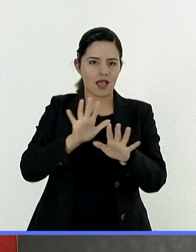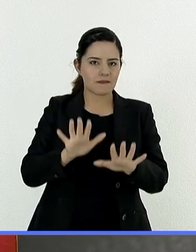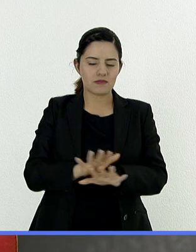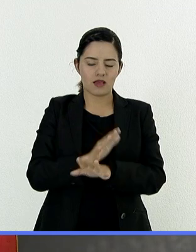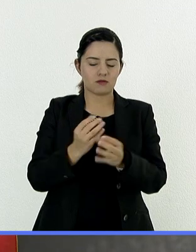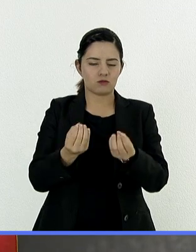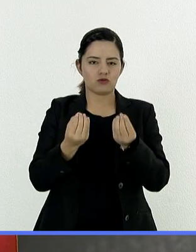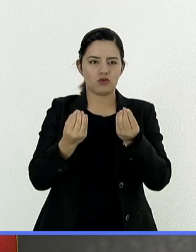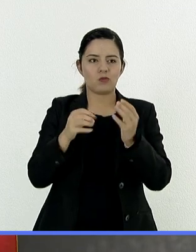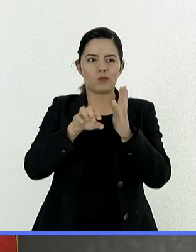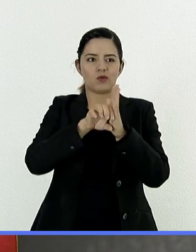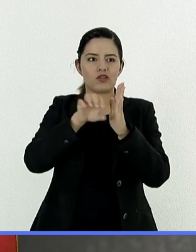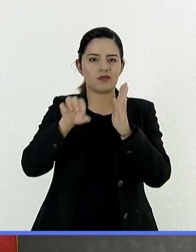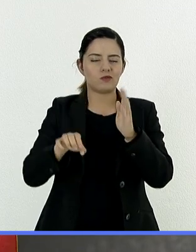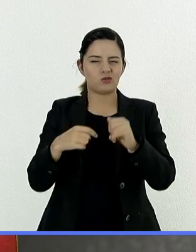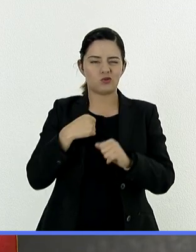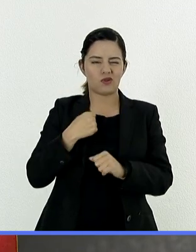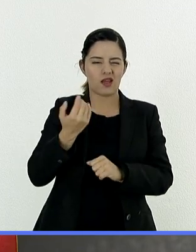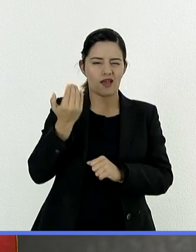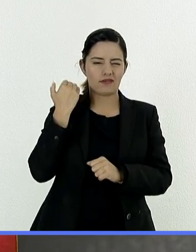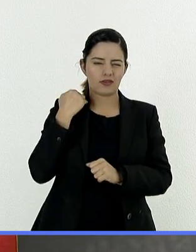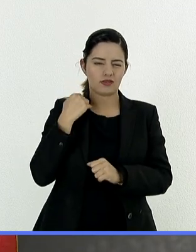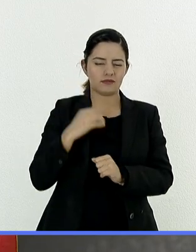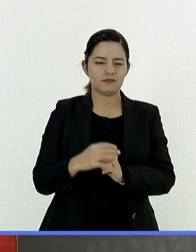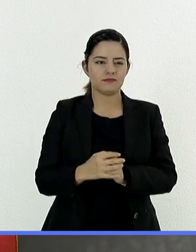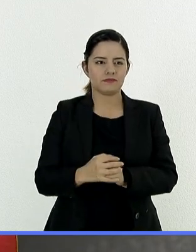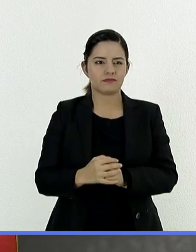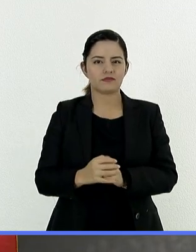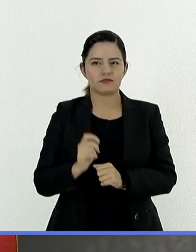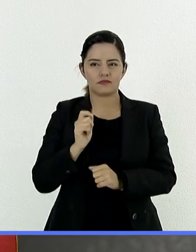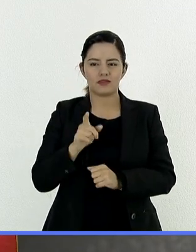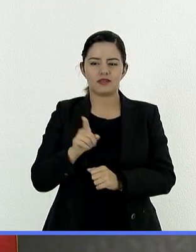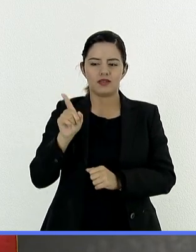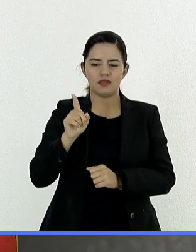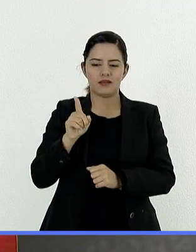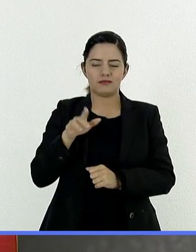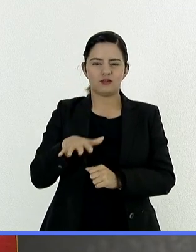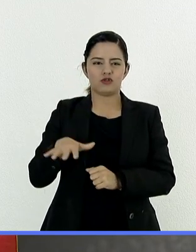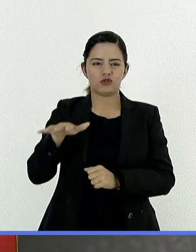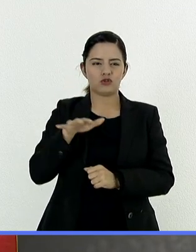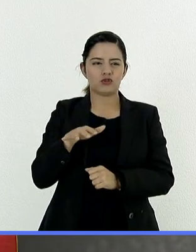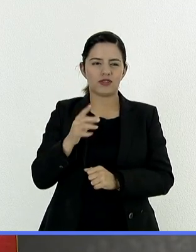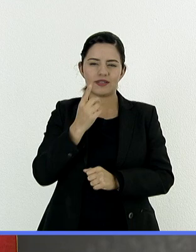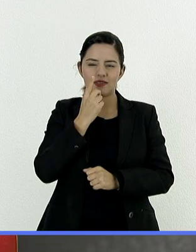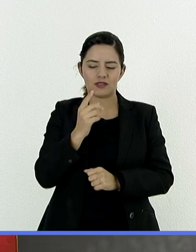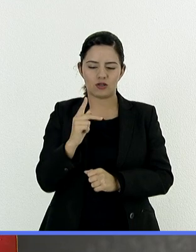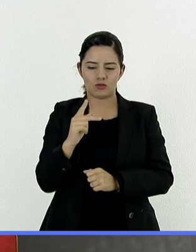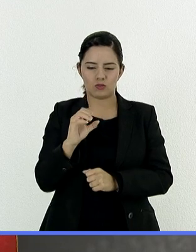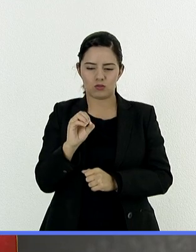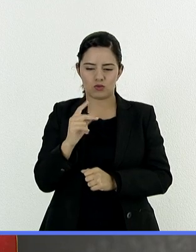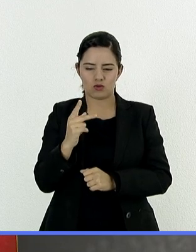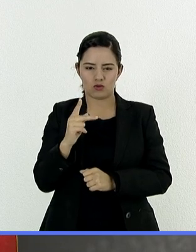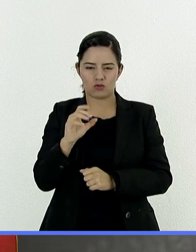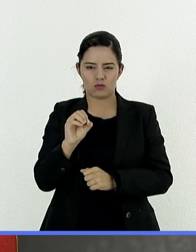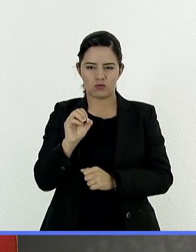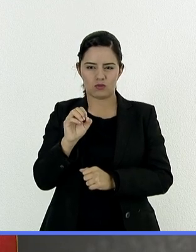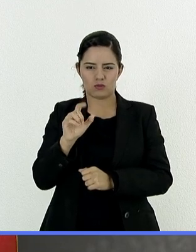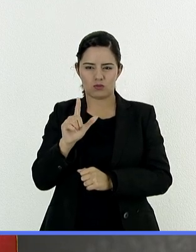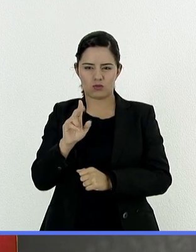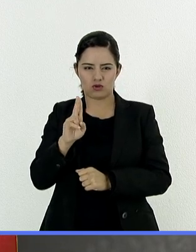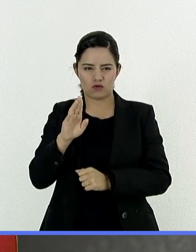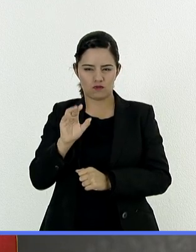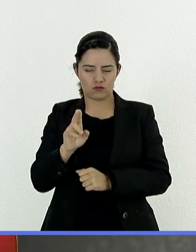mucho aquel concepto de Xibalbá que es esta esta región que se describe en el Popol vuh que es un concepto muy